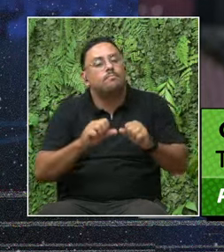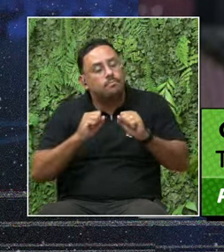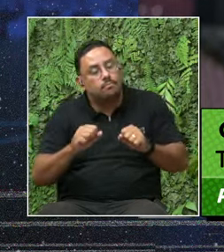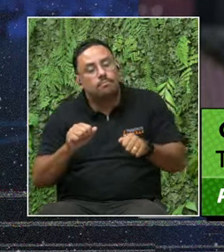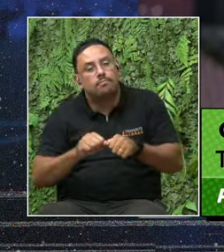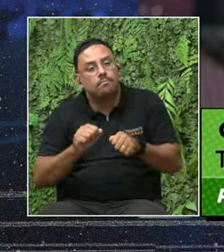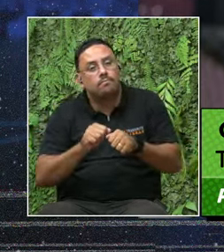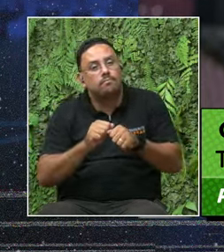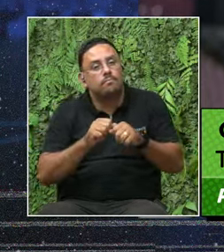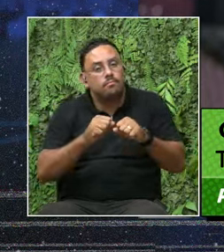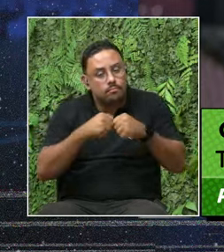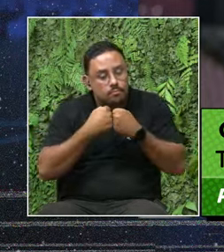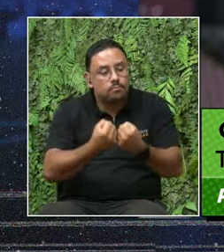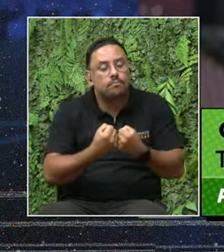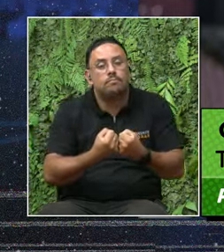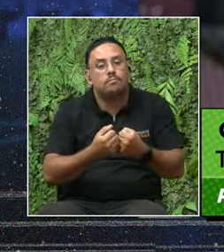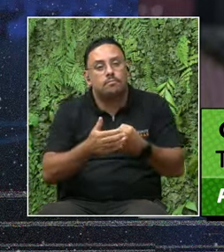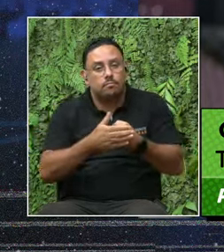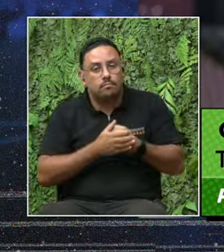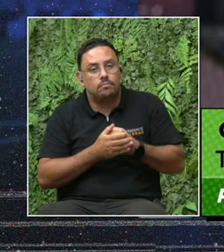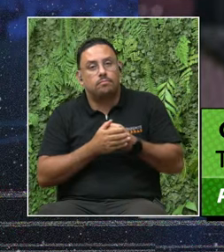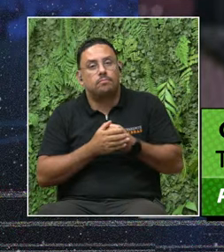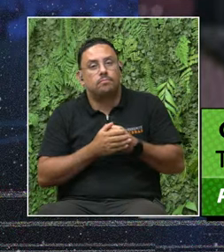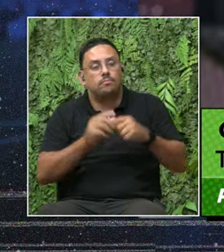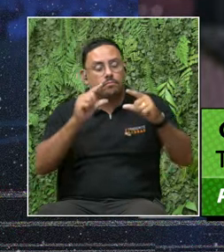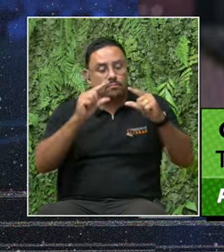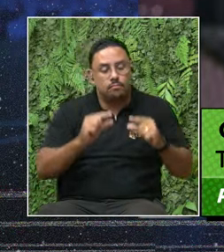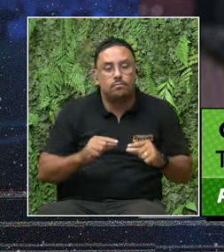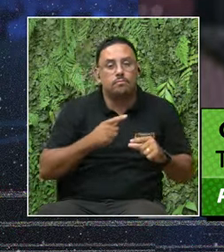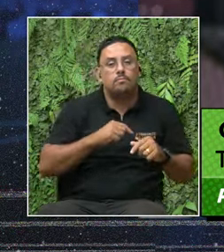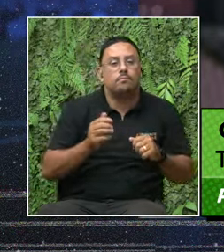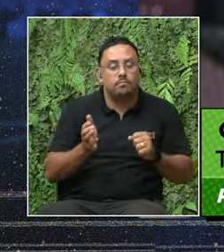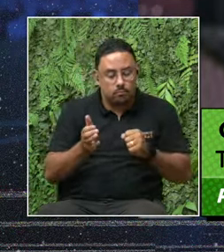reco Conor